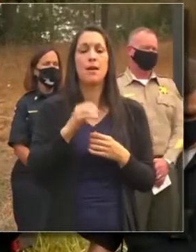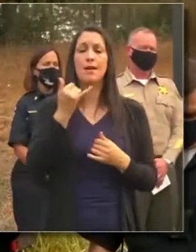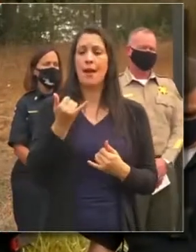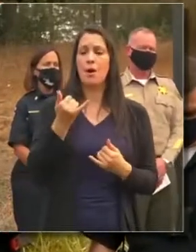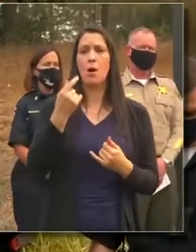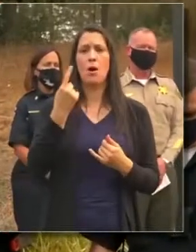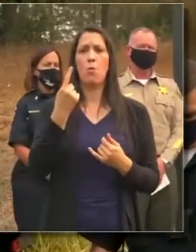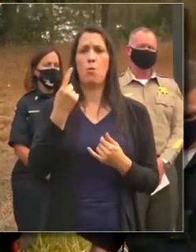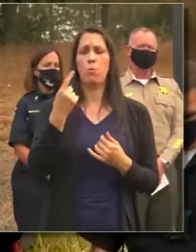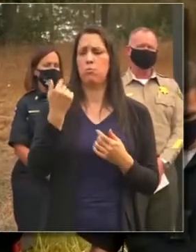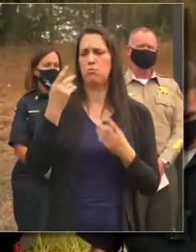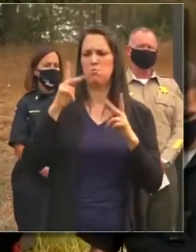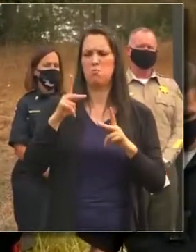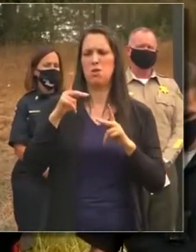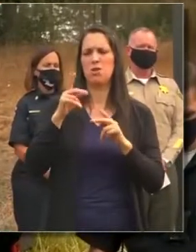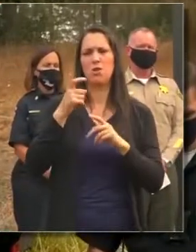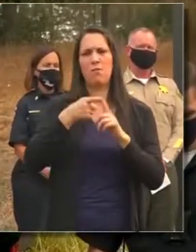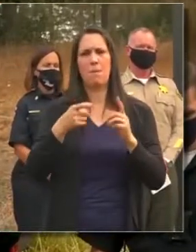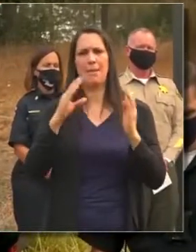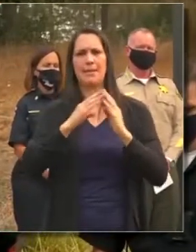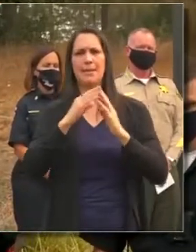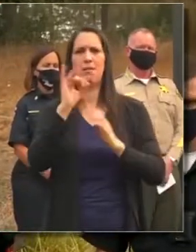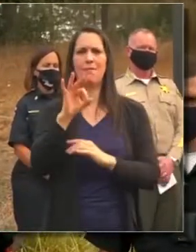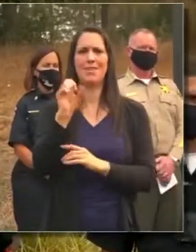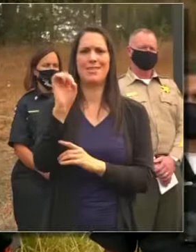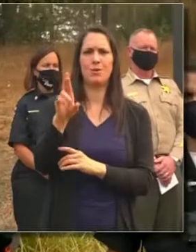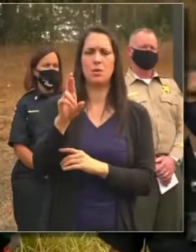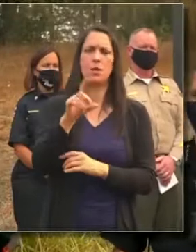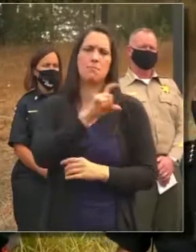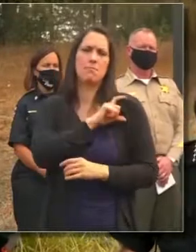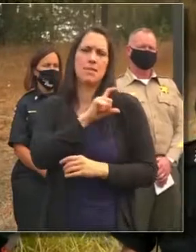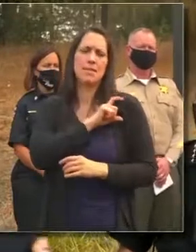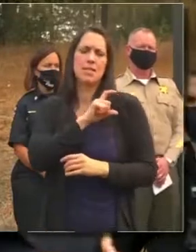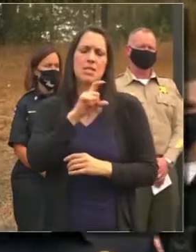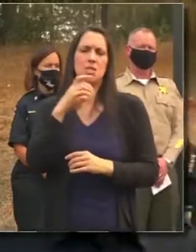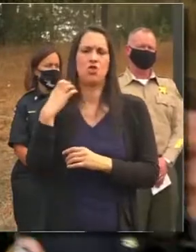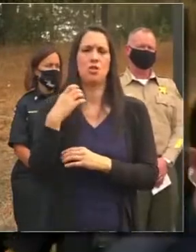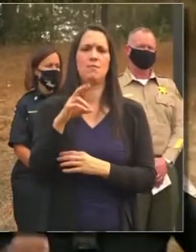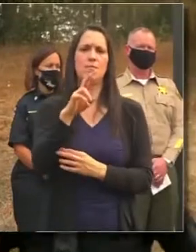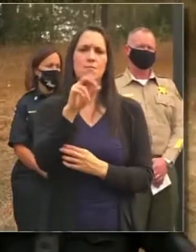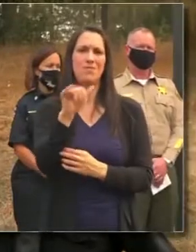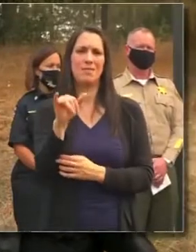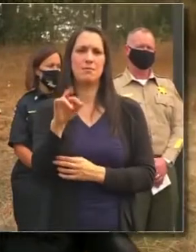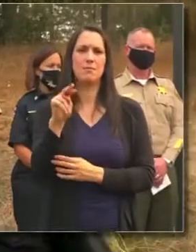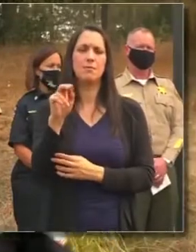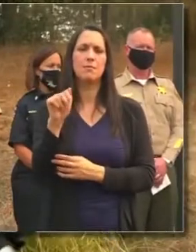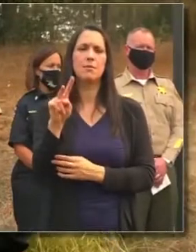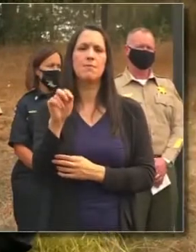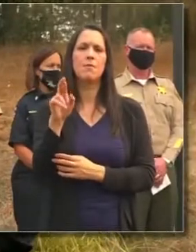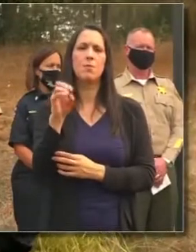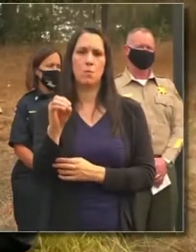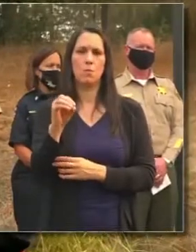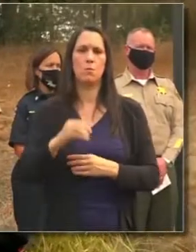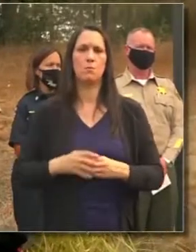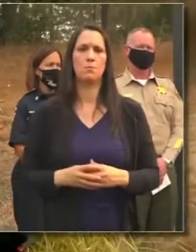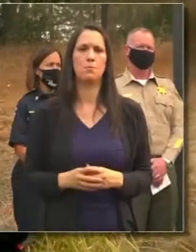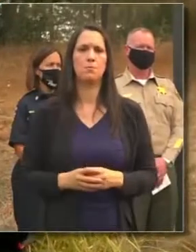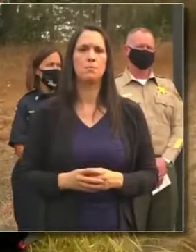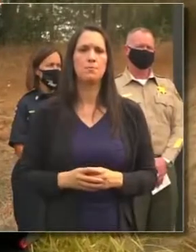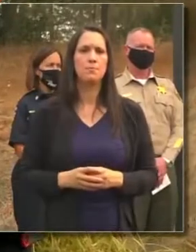sonoma y napa hablando del condado comando unificado de la ciudad de santa rosa el jefe de policía rey